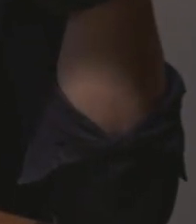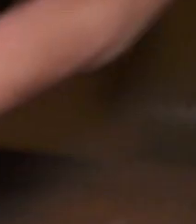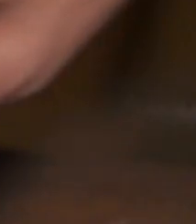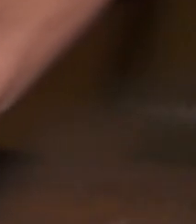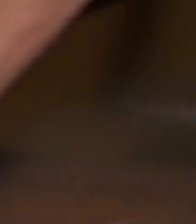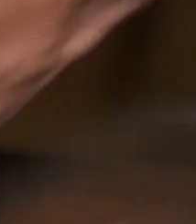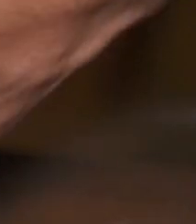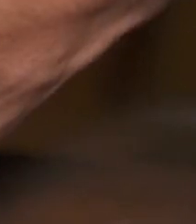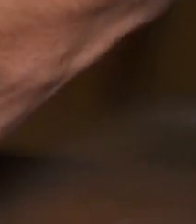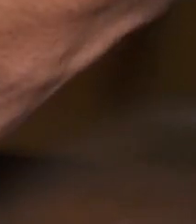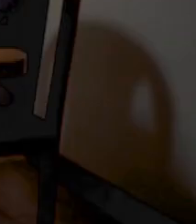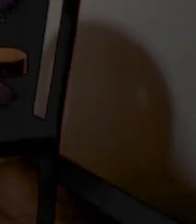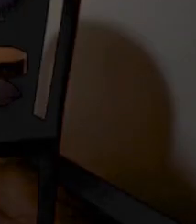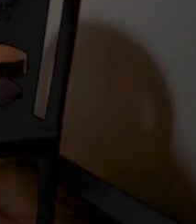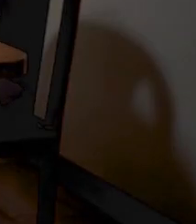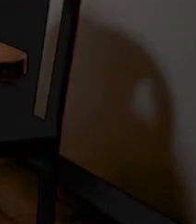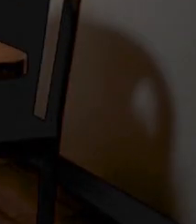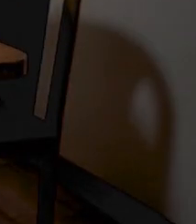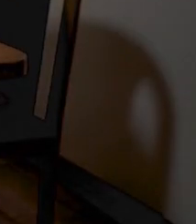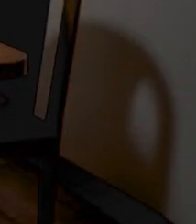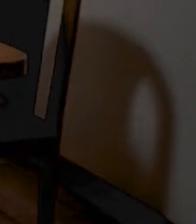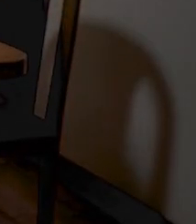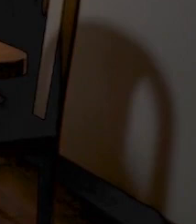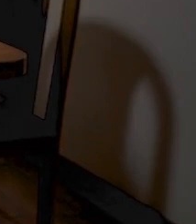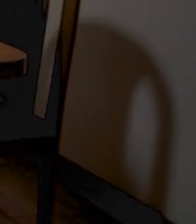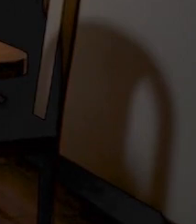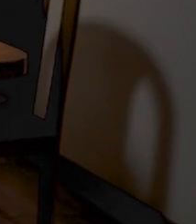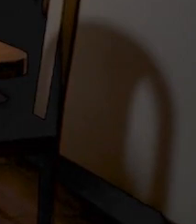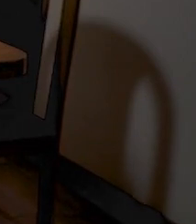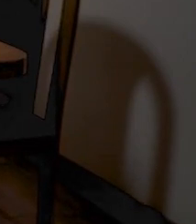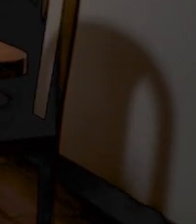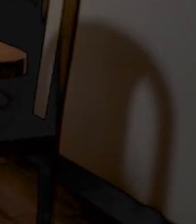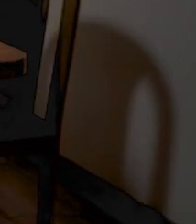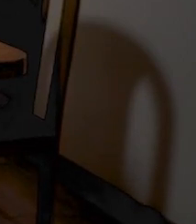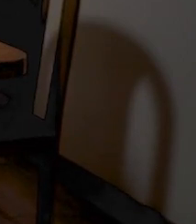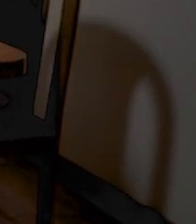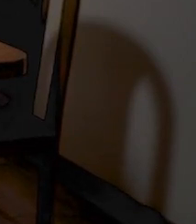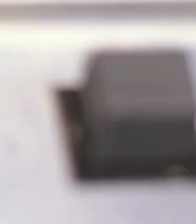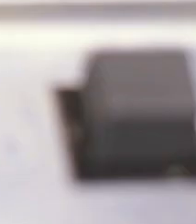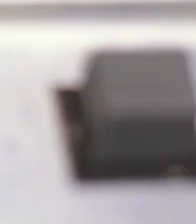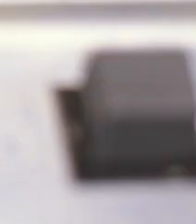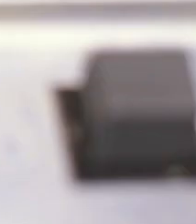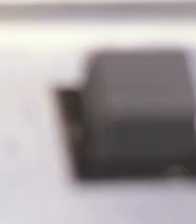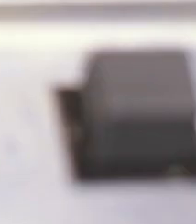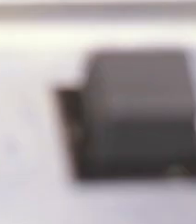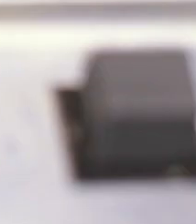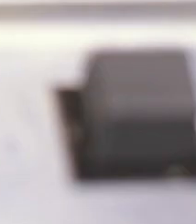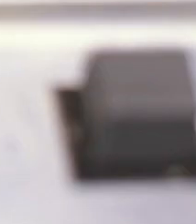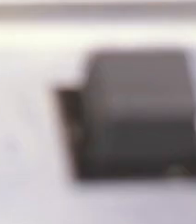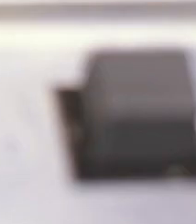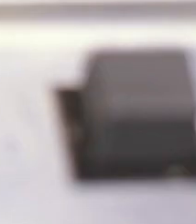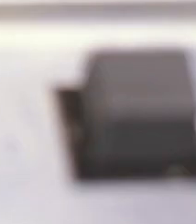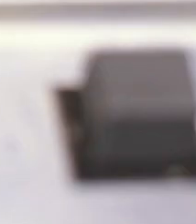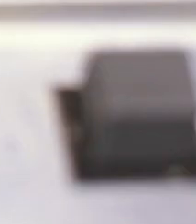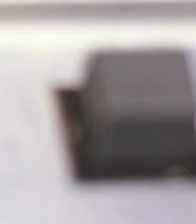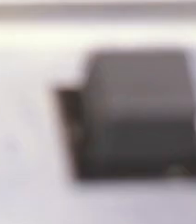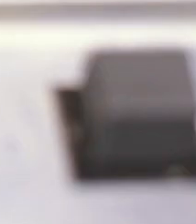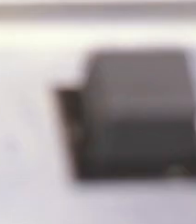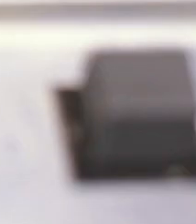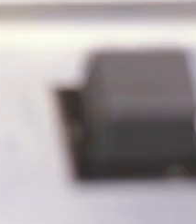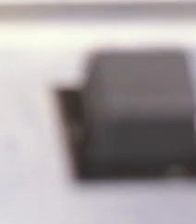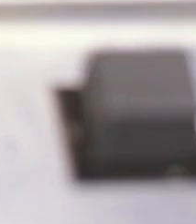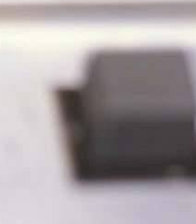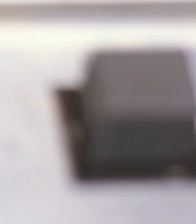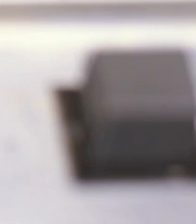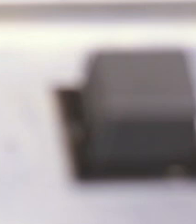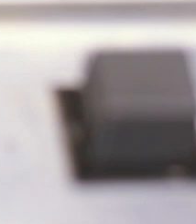homenaje. Al mirar ese mar, me di cuenta de cuán solo me encontraba. Puntaneras me demostró lo que